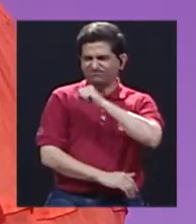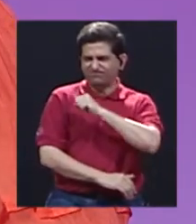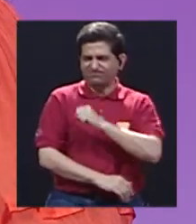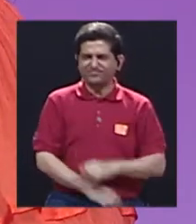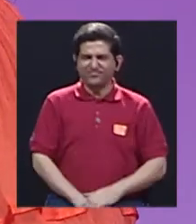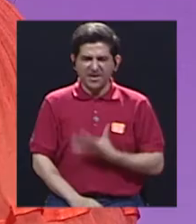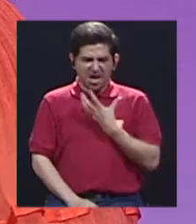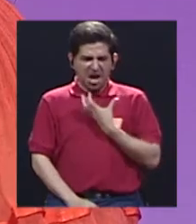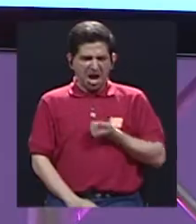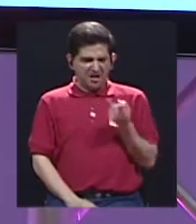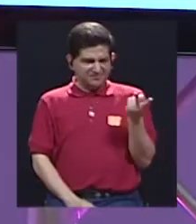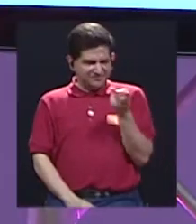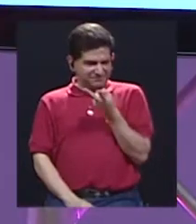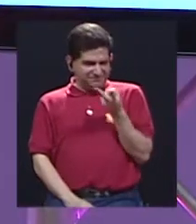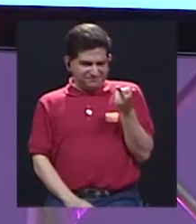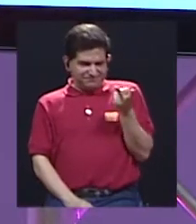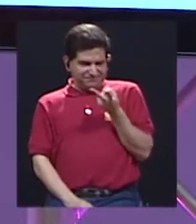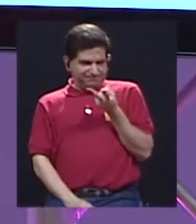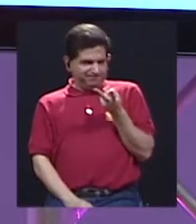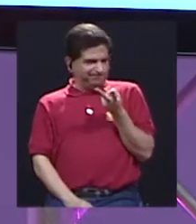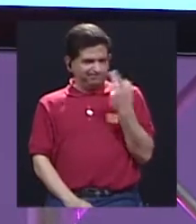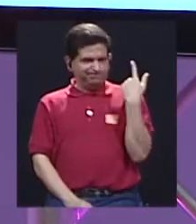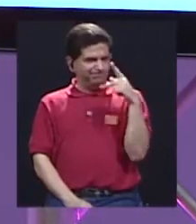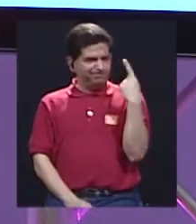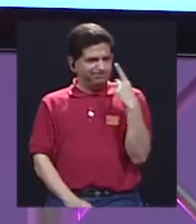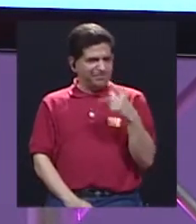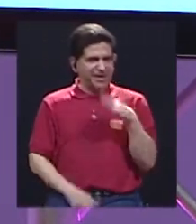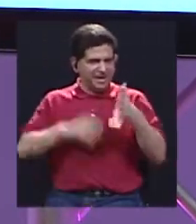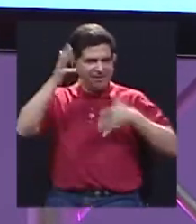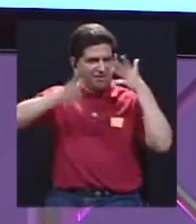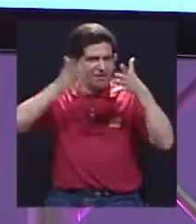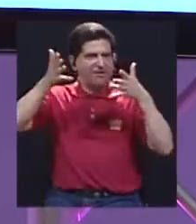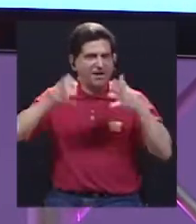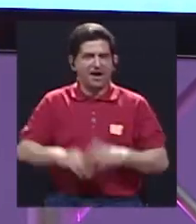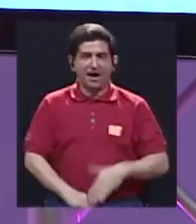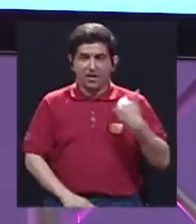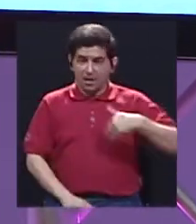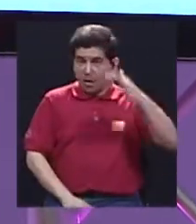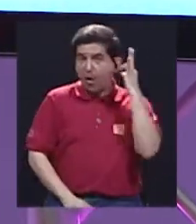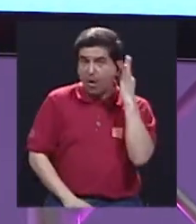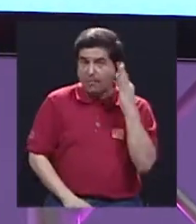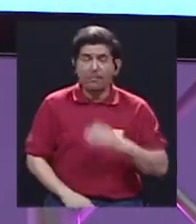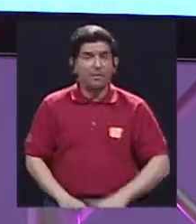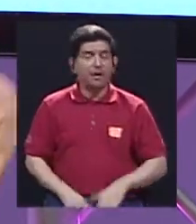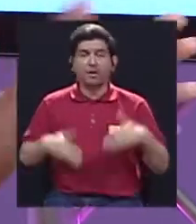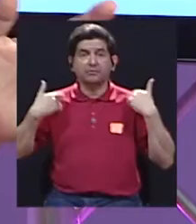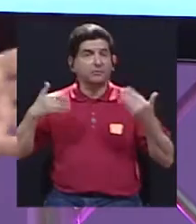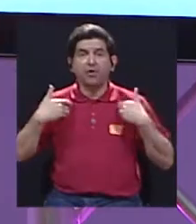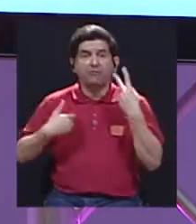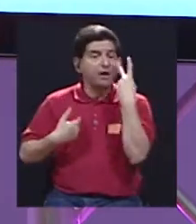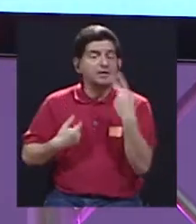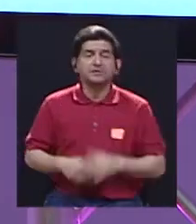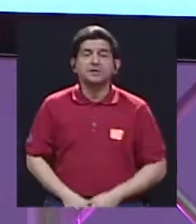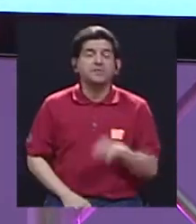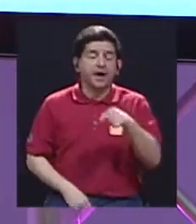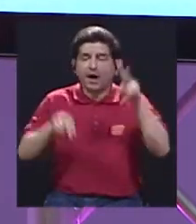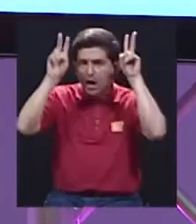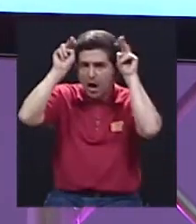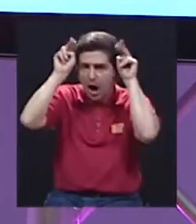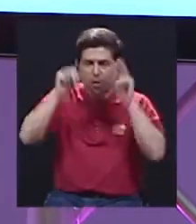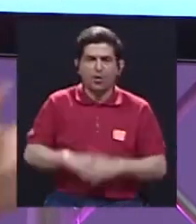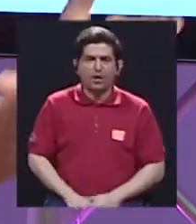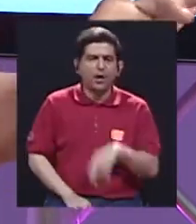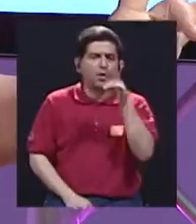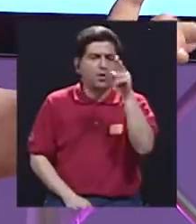la ambición de aquellas criaturas ponía en peligro su creación ya que hombre y mujer por ejemplo no se contentaban con ver pasar a los conejitos no